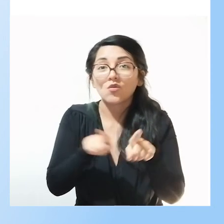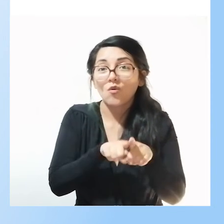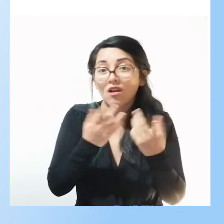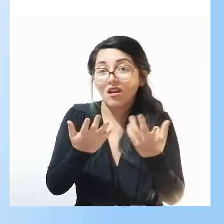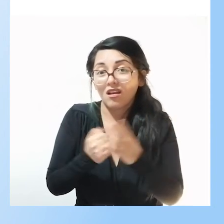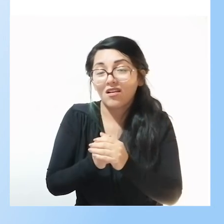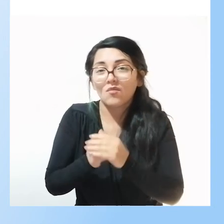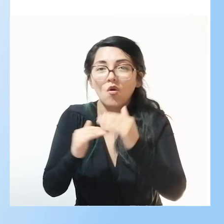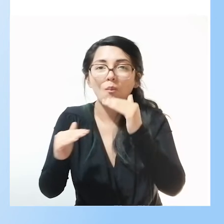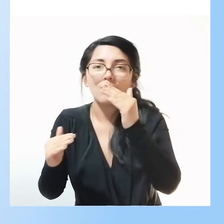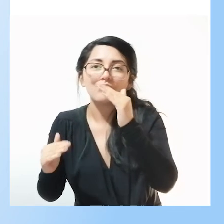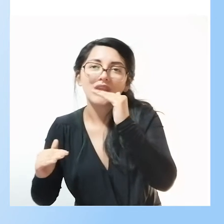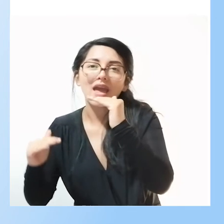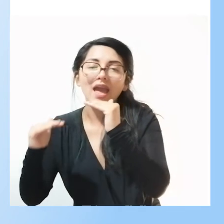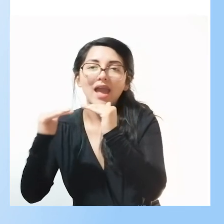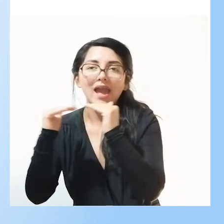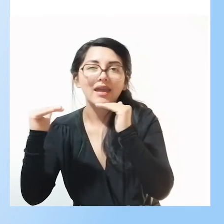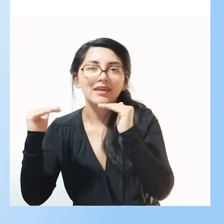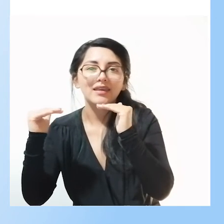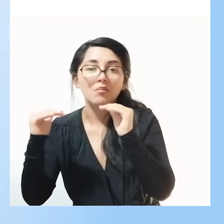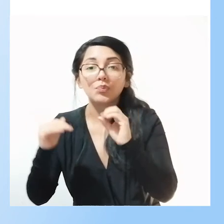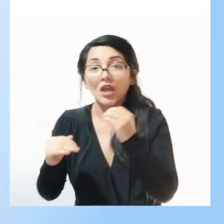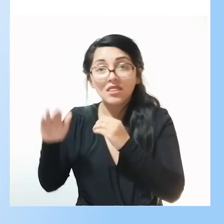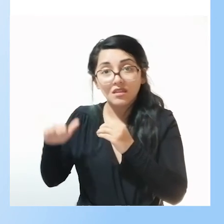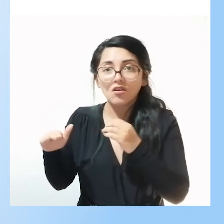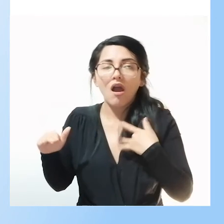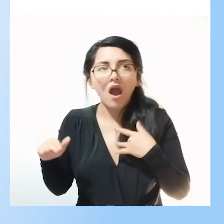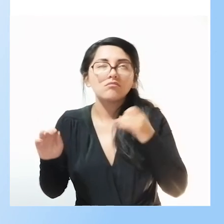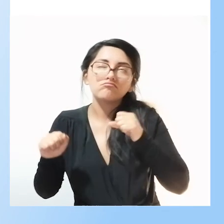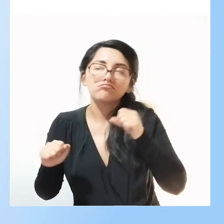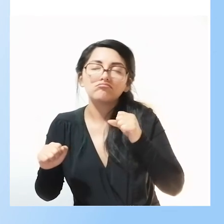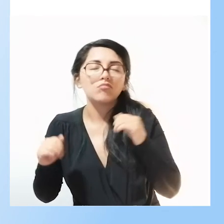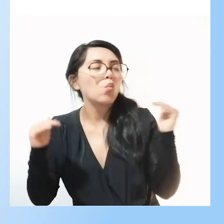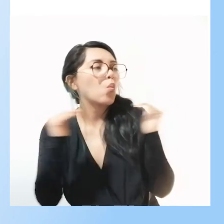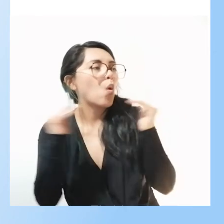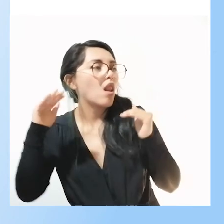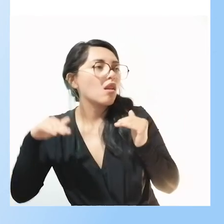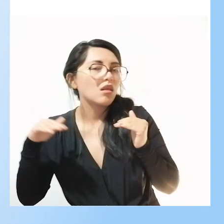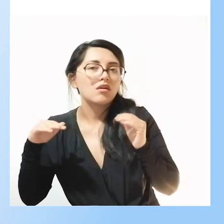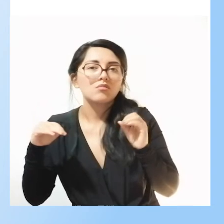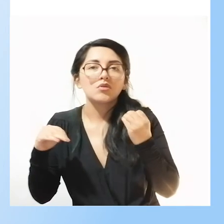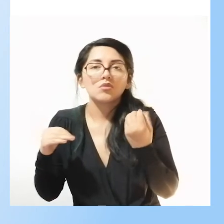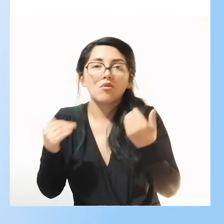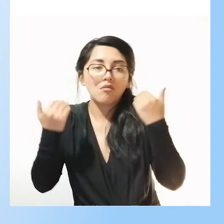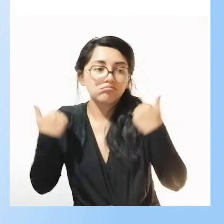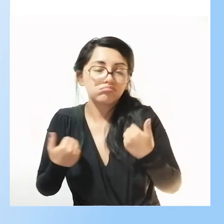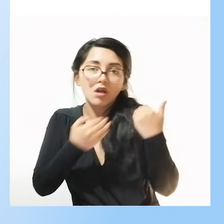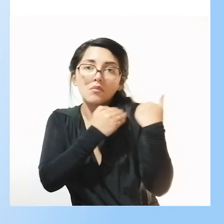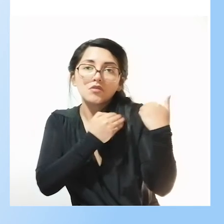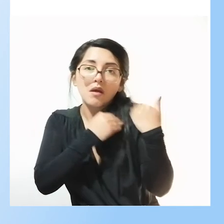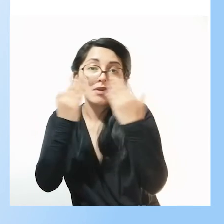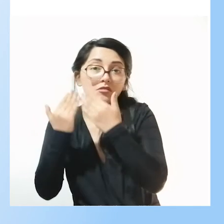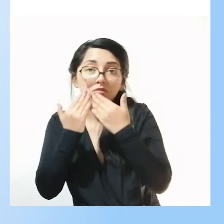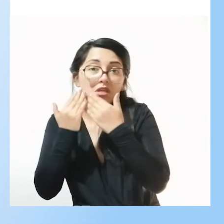y aporta equidad. Es decir, el niño se siente niño y se siente que no pierde sus roles. El niño es alumno,